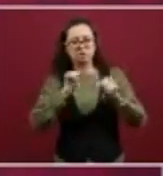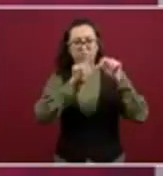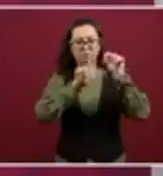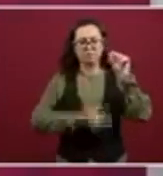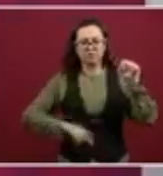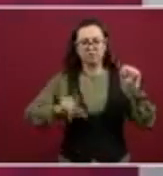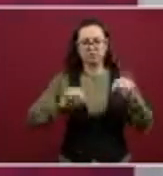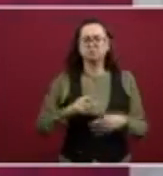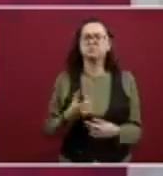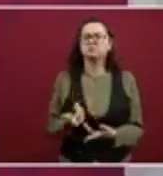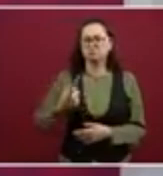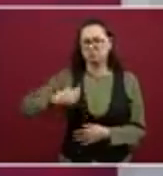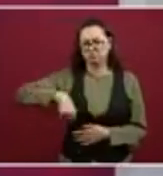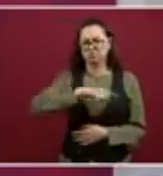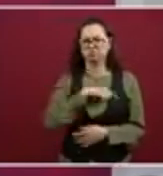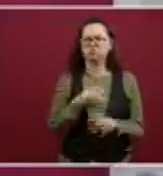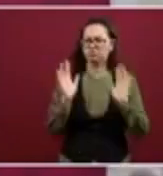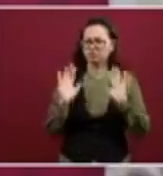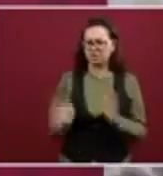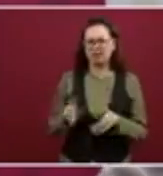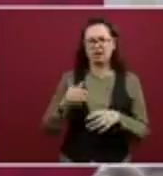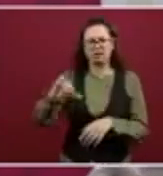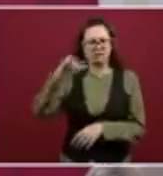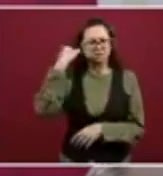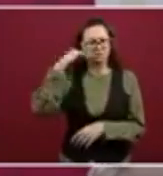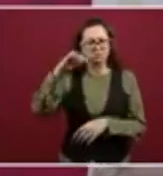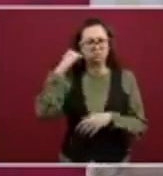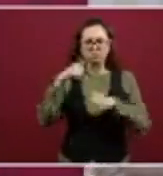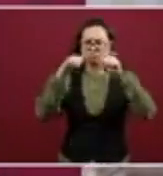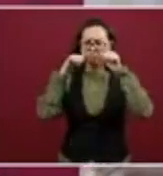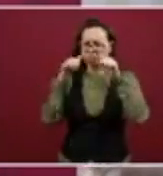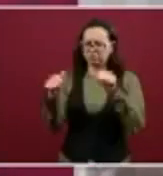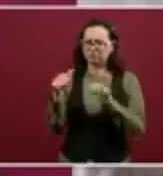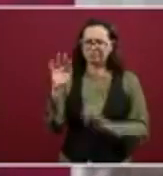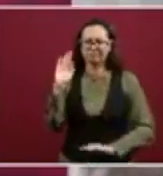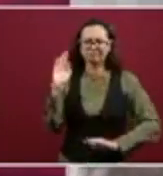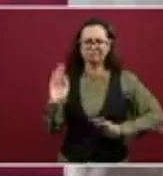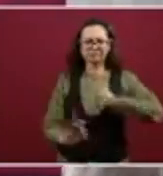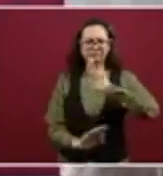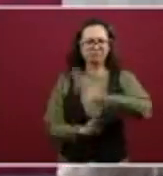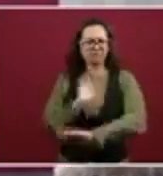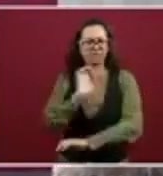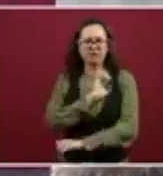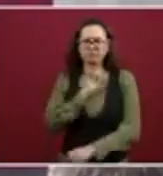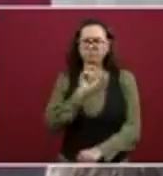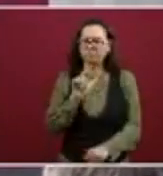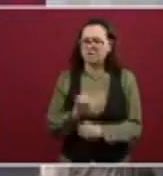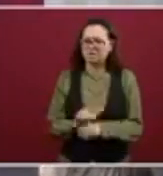Acapulco, dándole un trato especial,